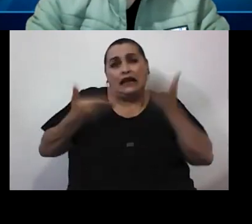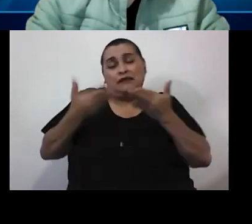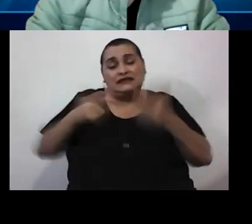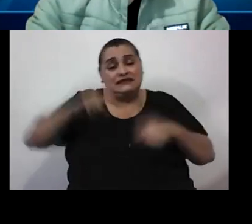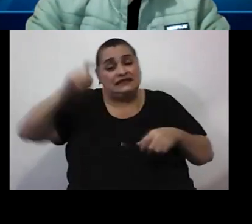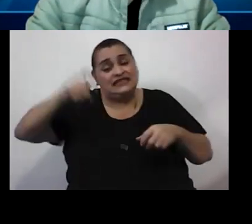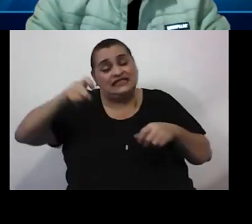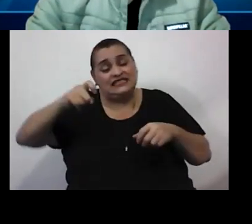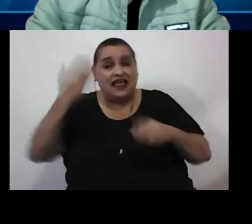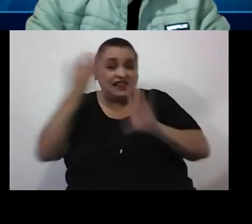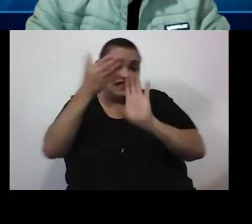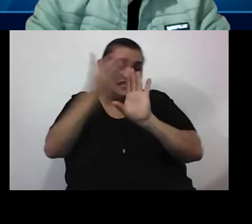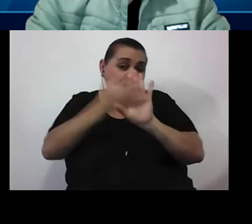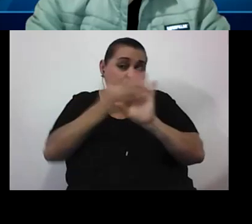insatisfecha,